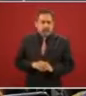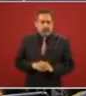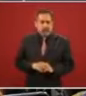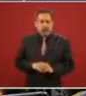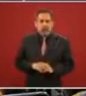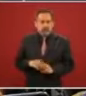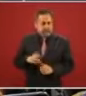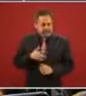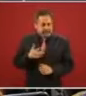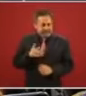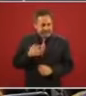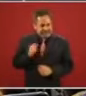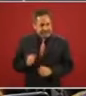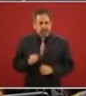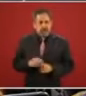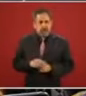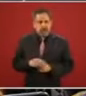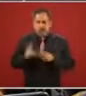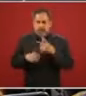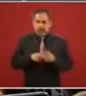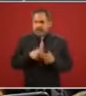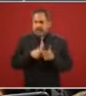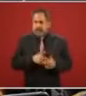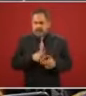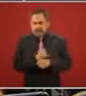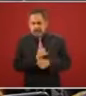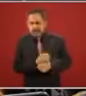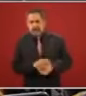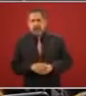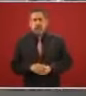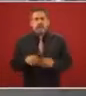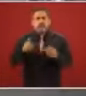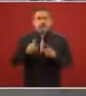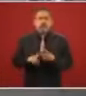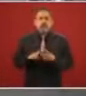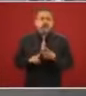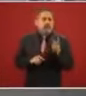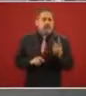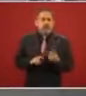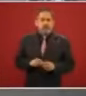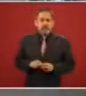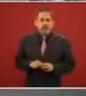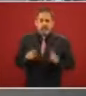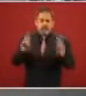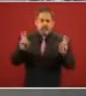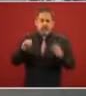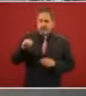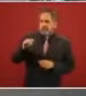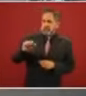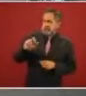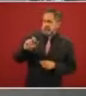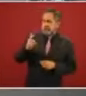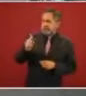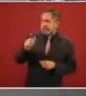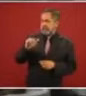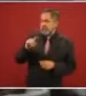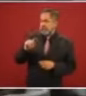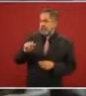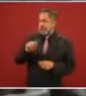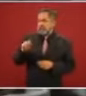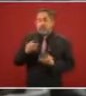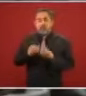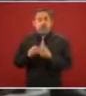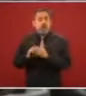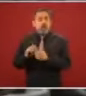estoy seguro que se le va a dar seguimiento. Y con respecto al tema de Margarita Zavala, que hoy junto con el